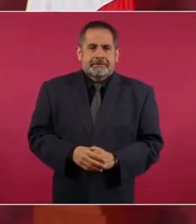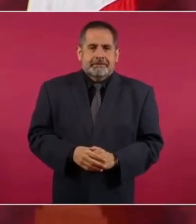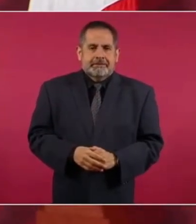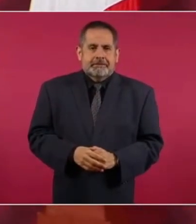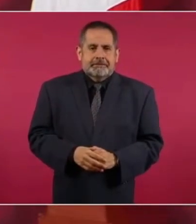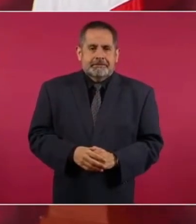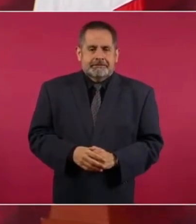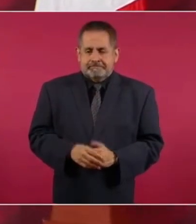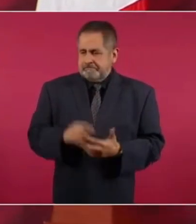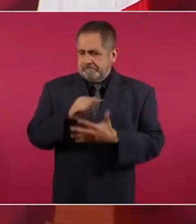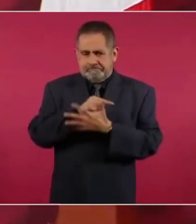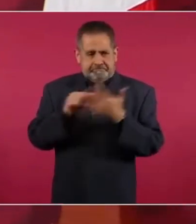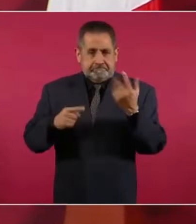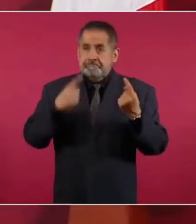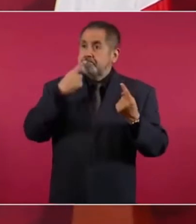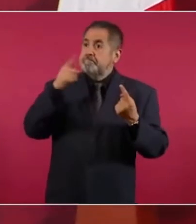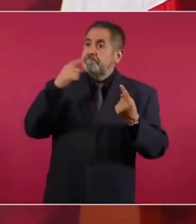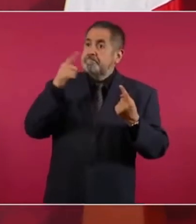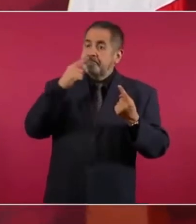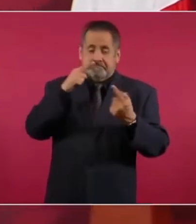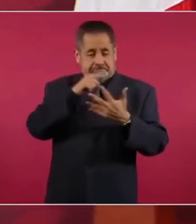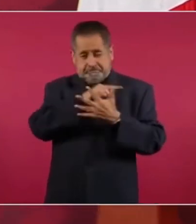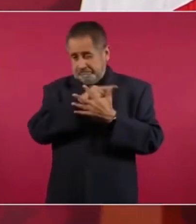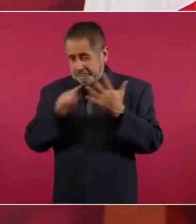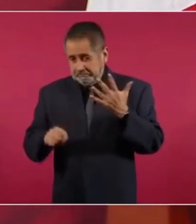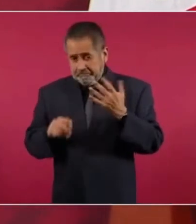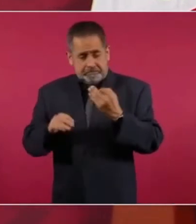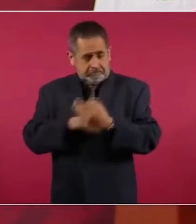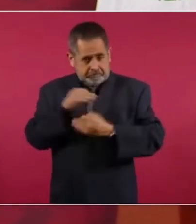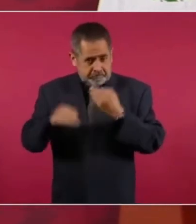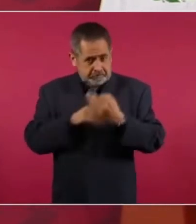Y en todos los casos